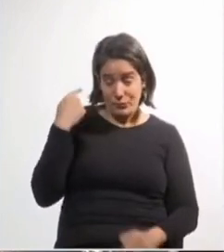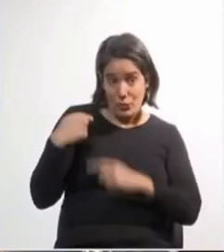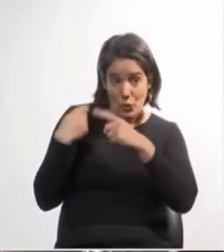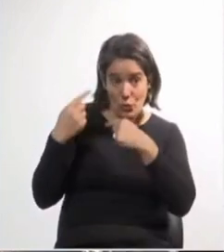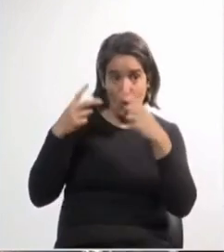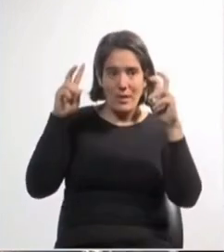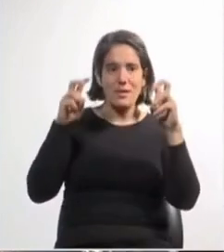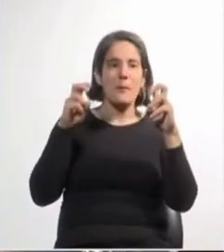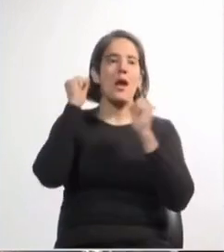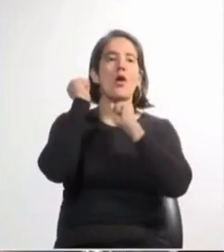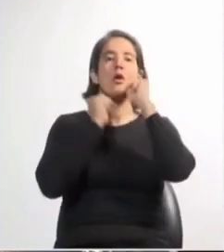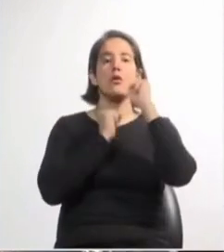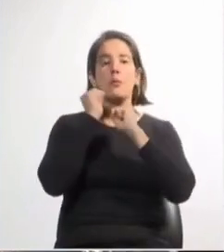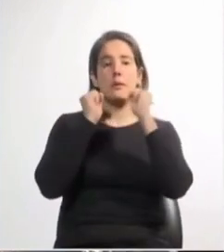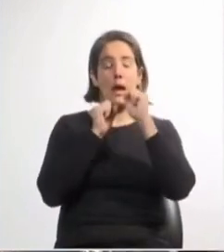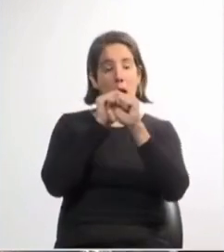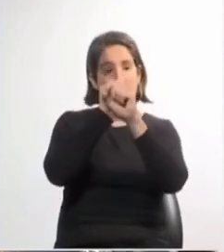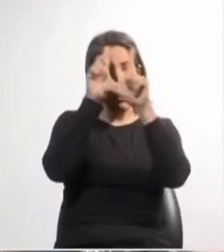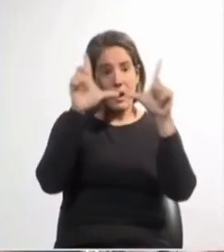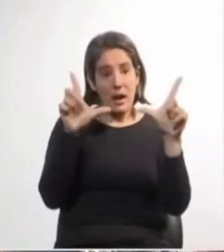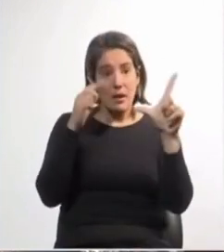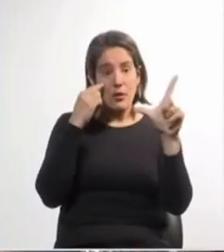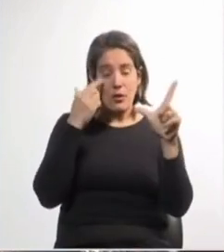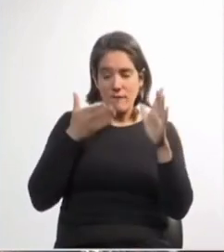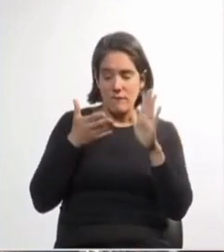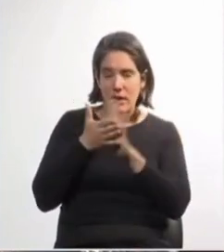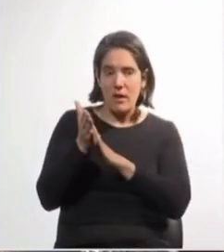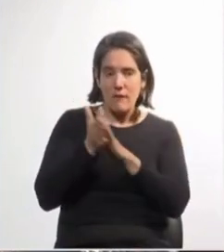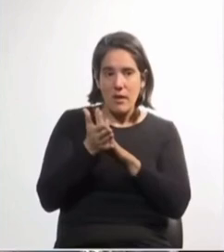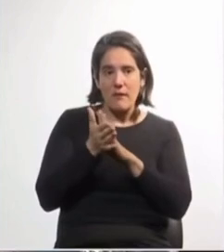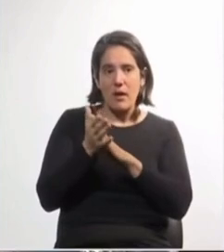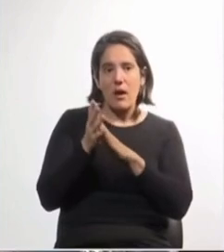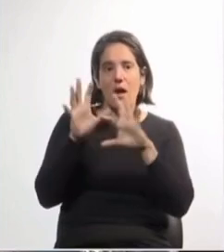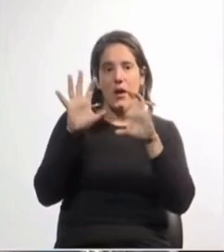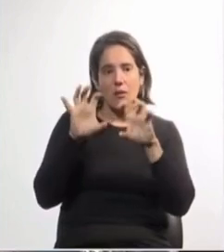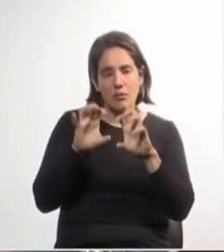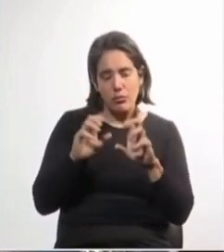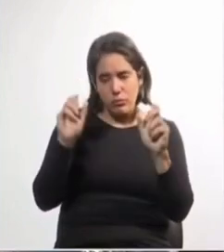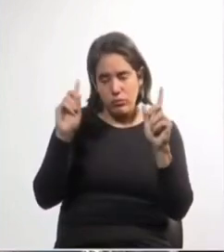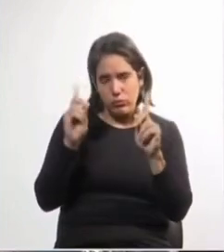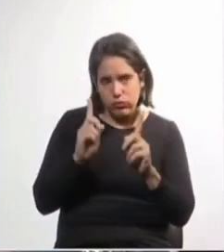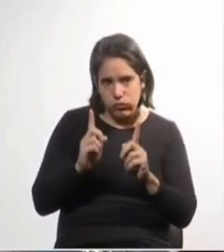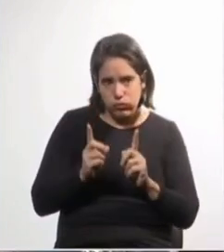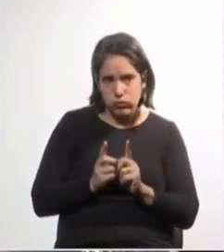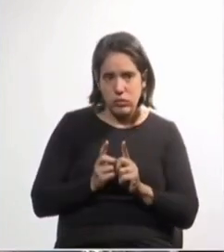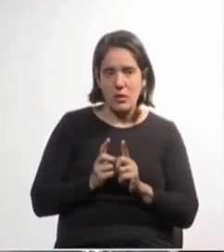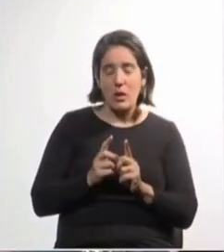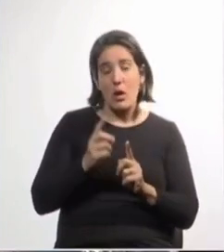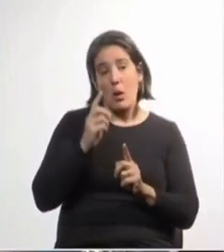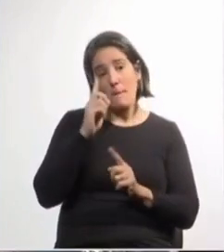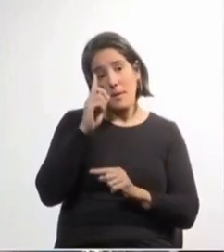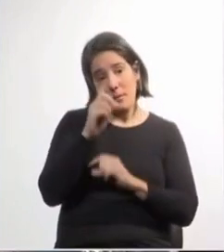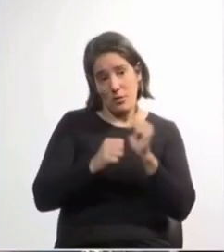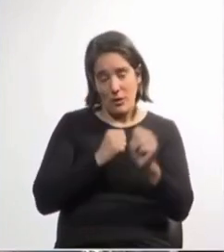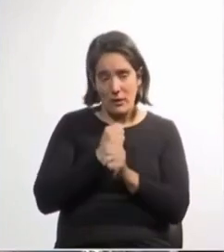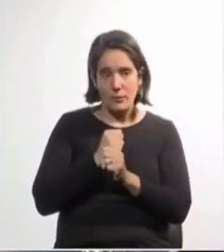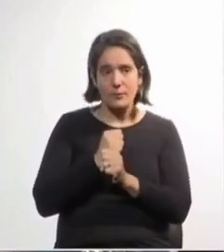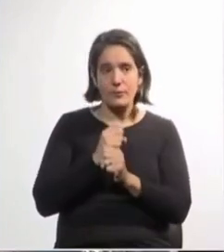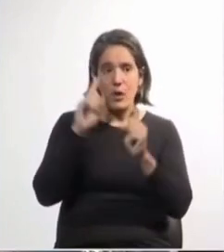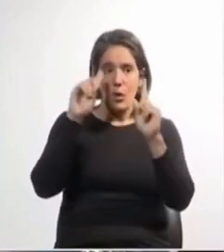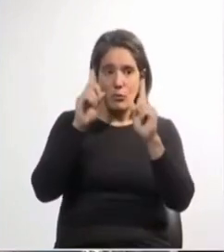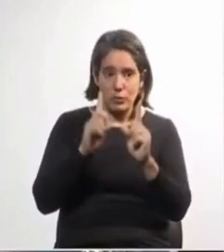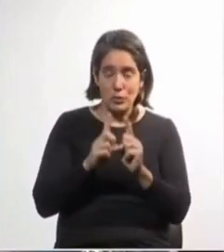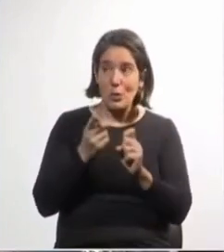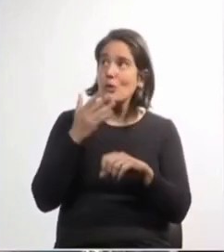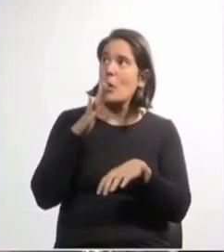fiscal, claramente hubo una presión a la rebaja de gasto público al principio, en los primeros años, justo en